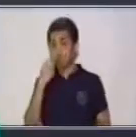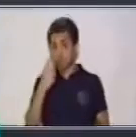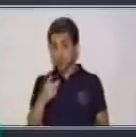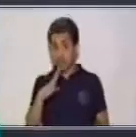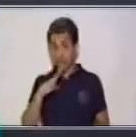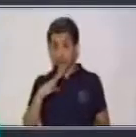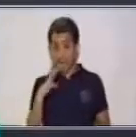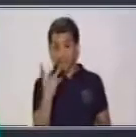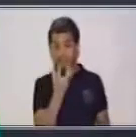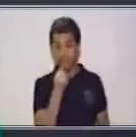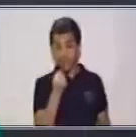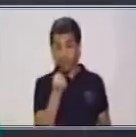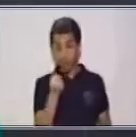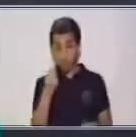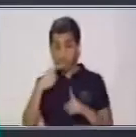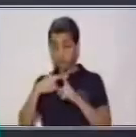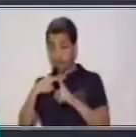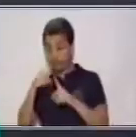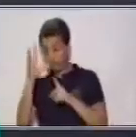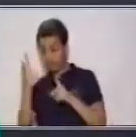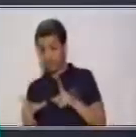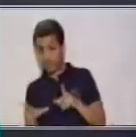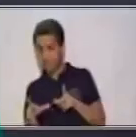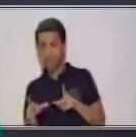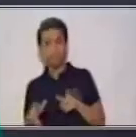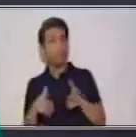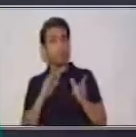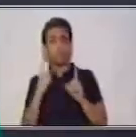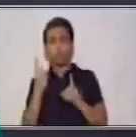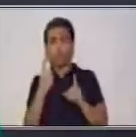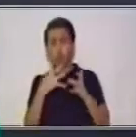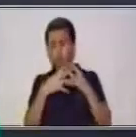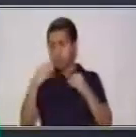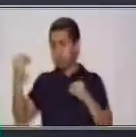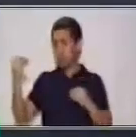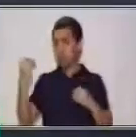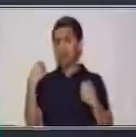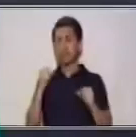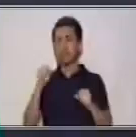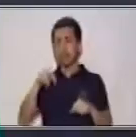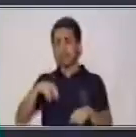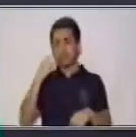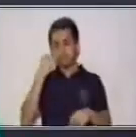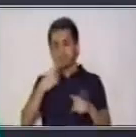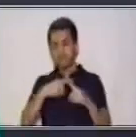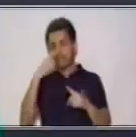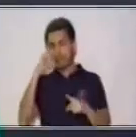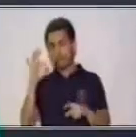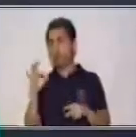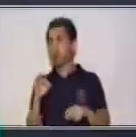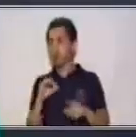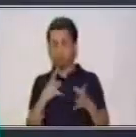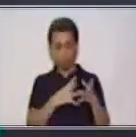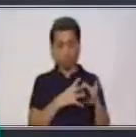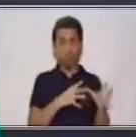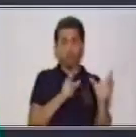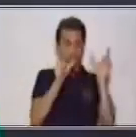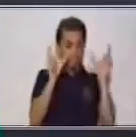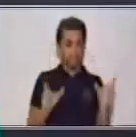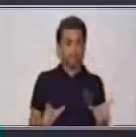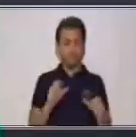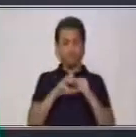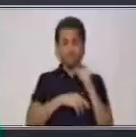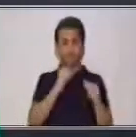operación, simplemente lo volvemos un número mixto. Pasamos de fraccionario a